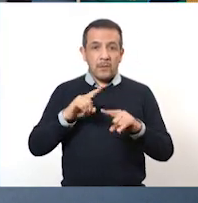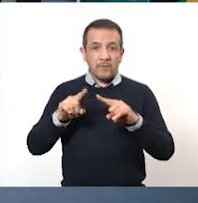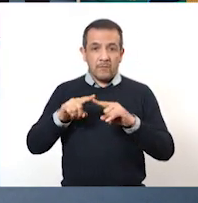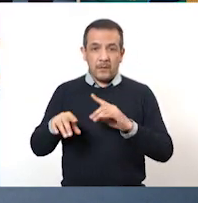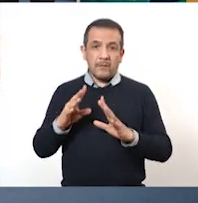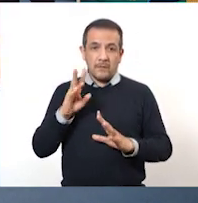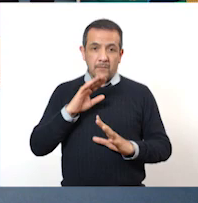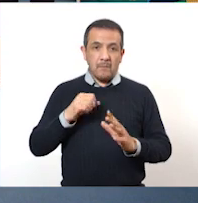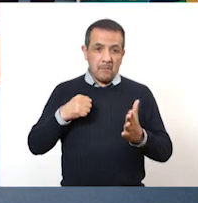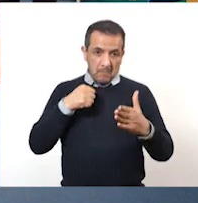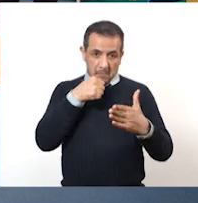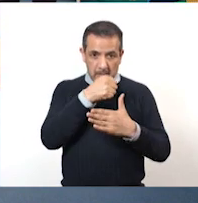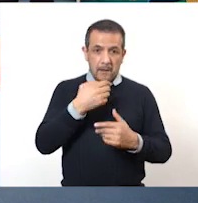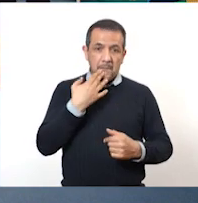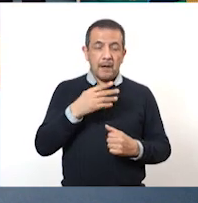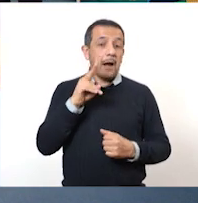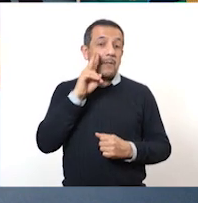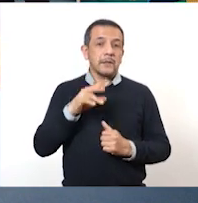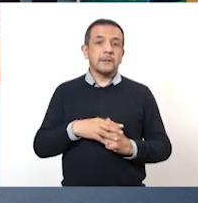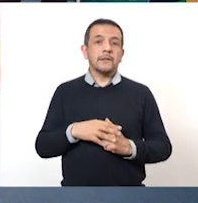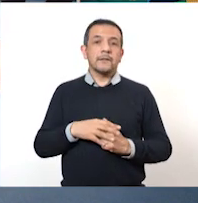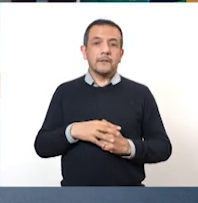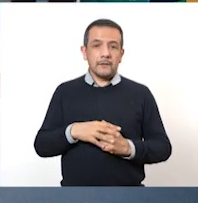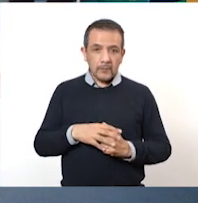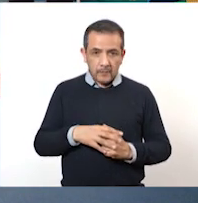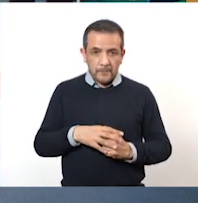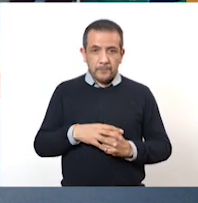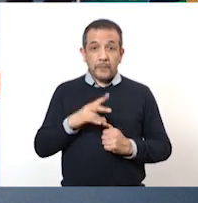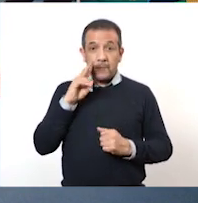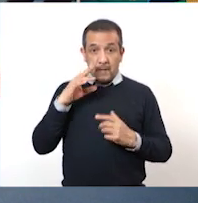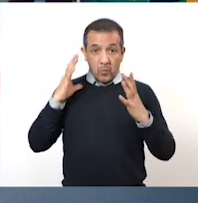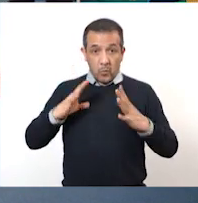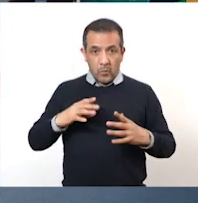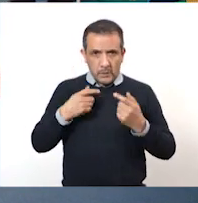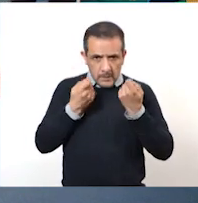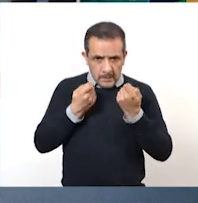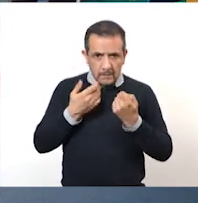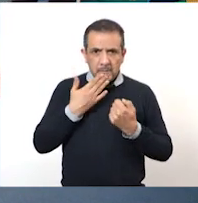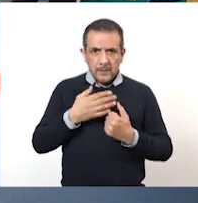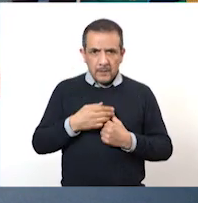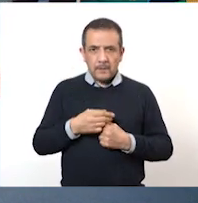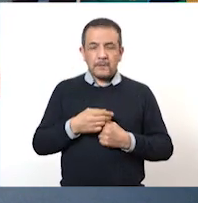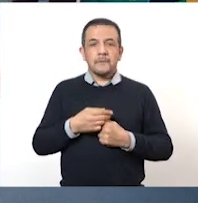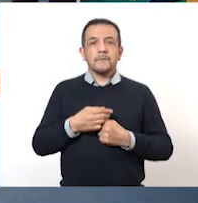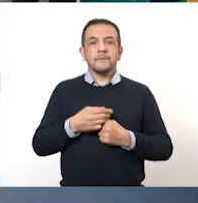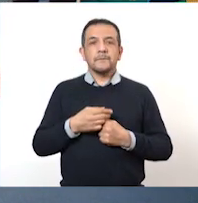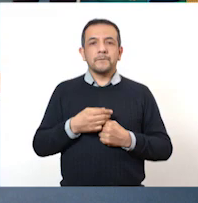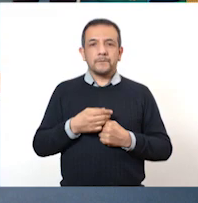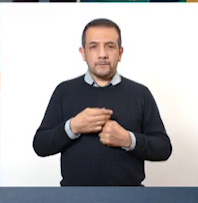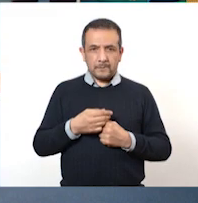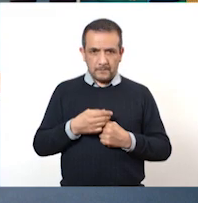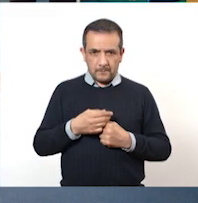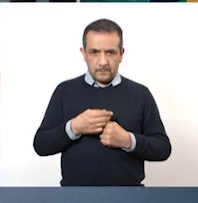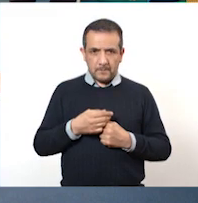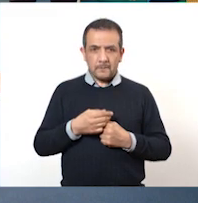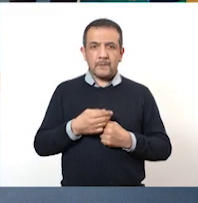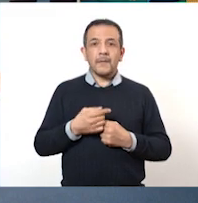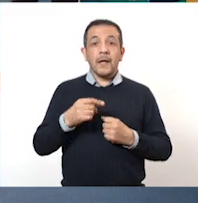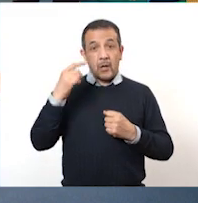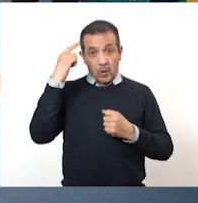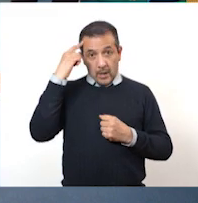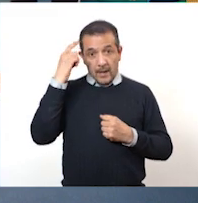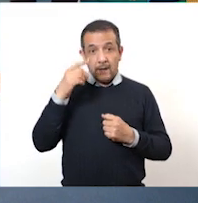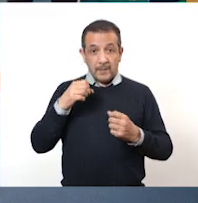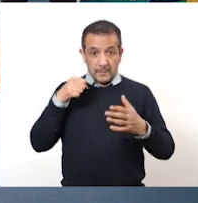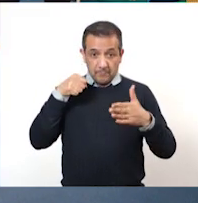cuerpo? Ok, 4. Bueno, lo voy a intentar. Vamos a ver, en casa, sí. Ajusten su cuerpo. Ahí está, esta es una. Muy arriba.